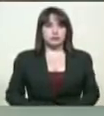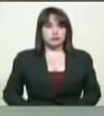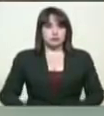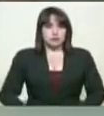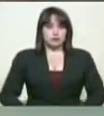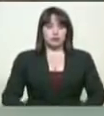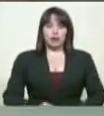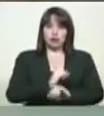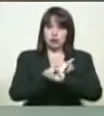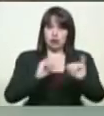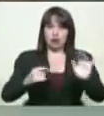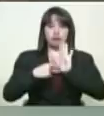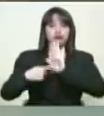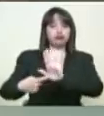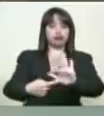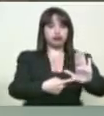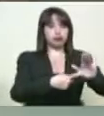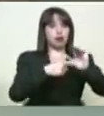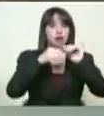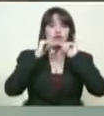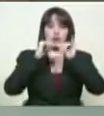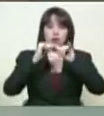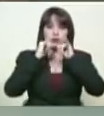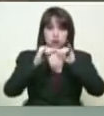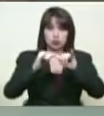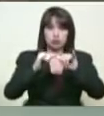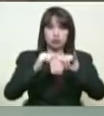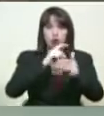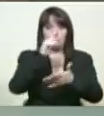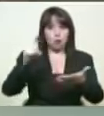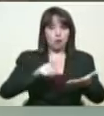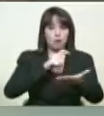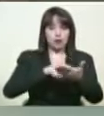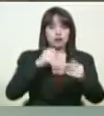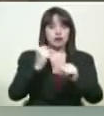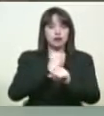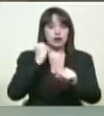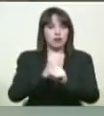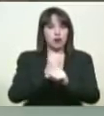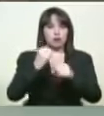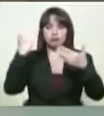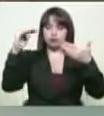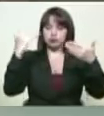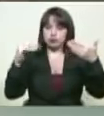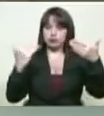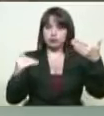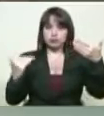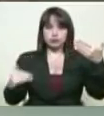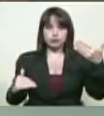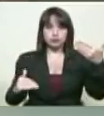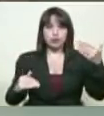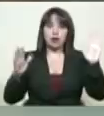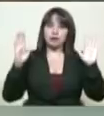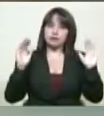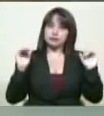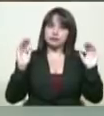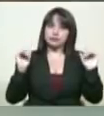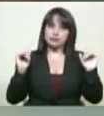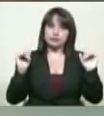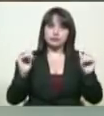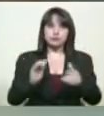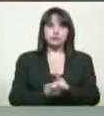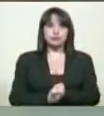comunicado en nuestro pueblo esta agenda de trabajo me despido